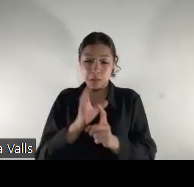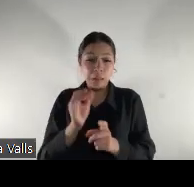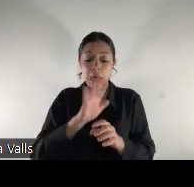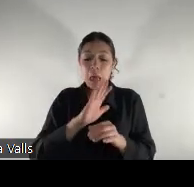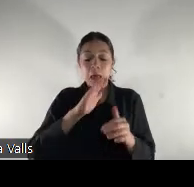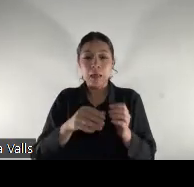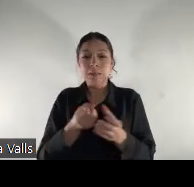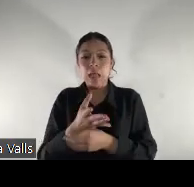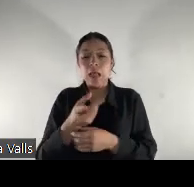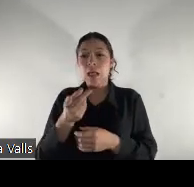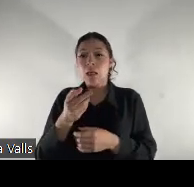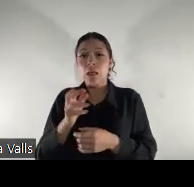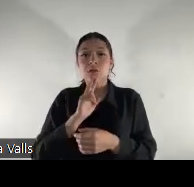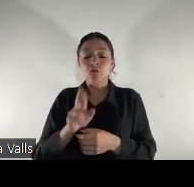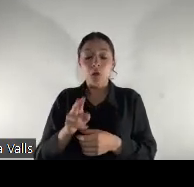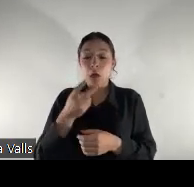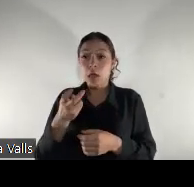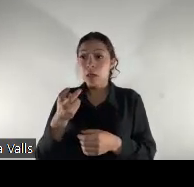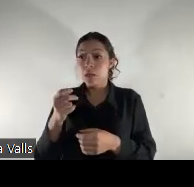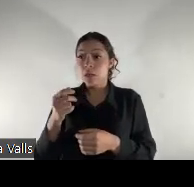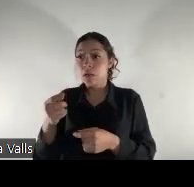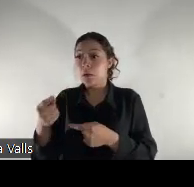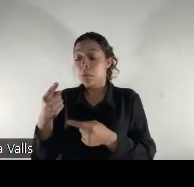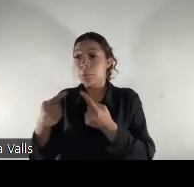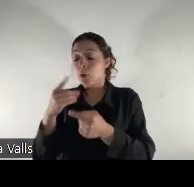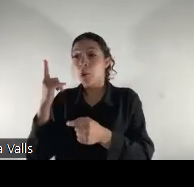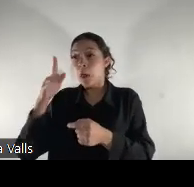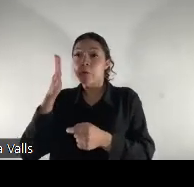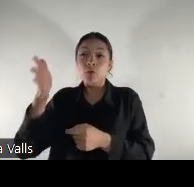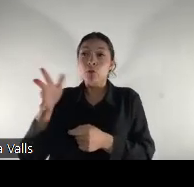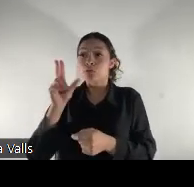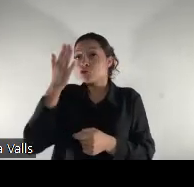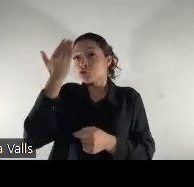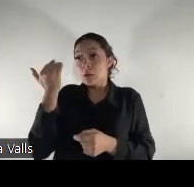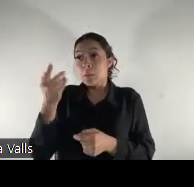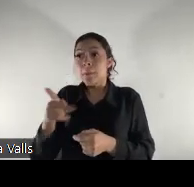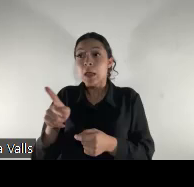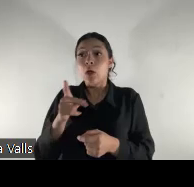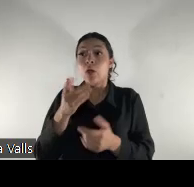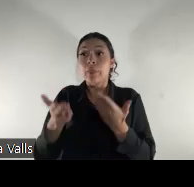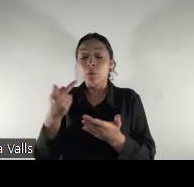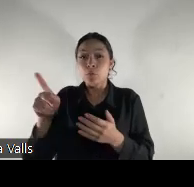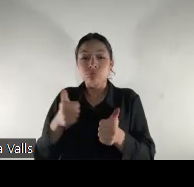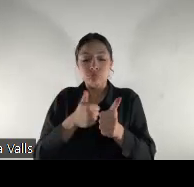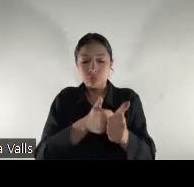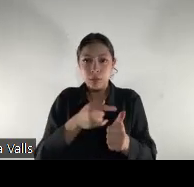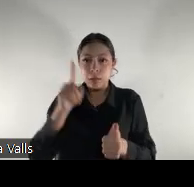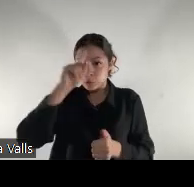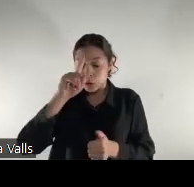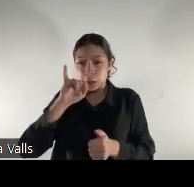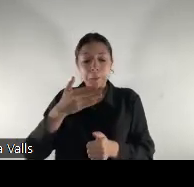no es pronóstico. El pronóstico va a ser, lo va a determinar el apego a los tratamientos y a las sugerencias por